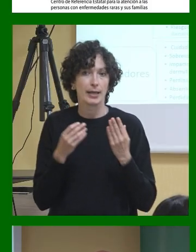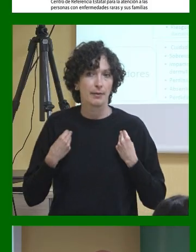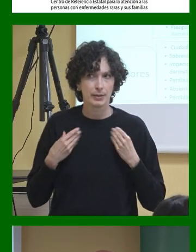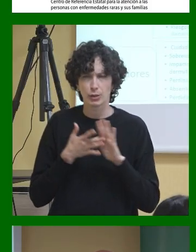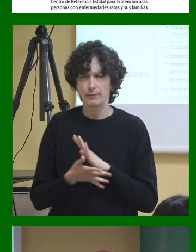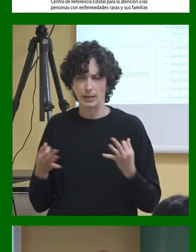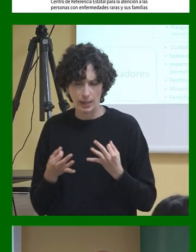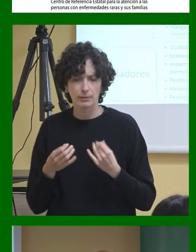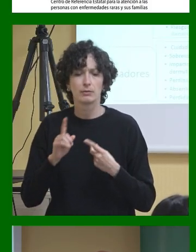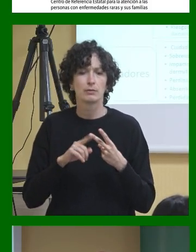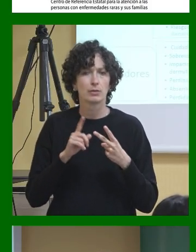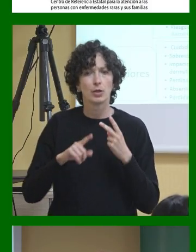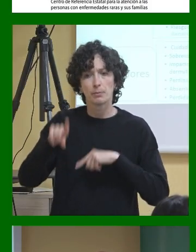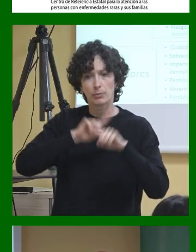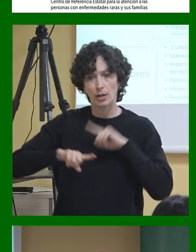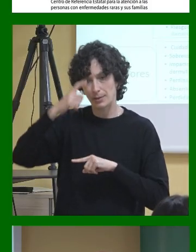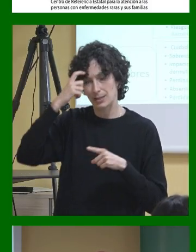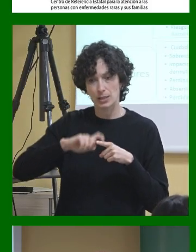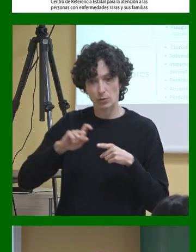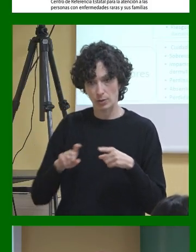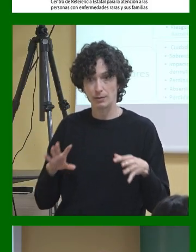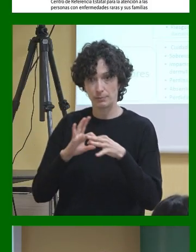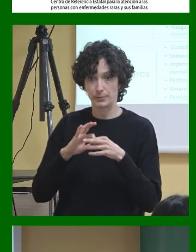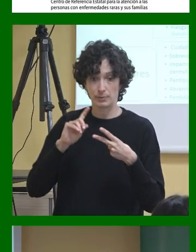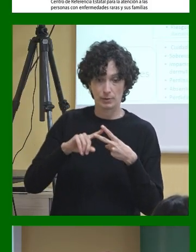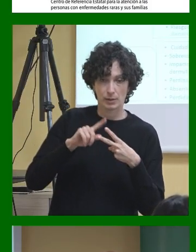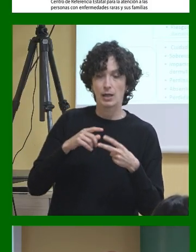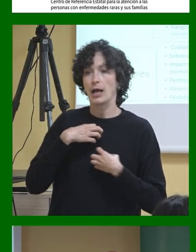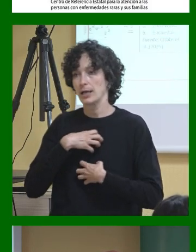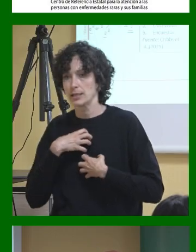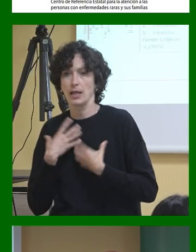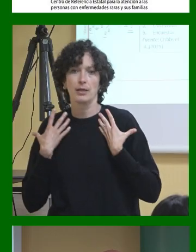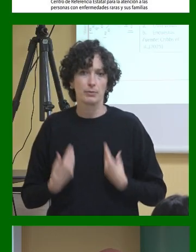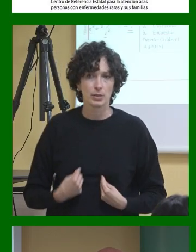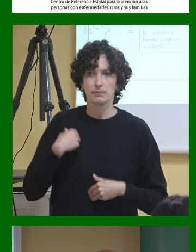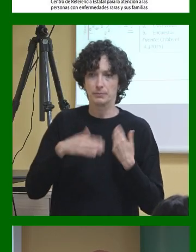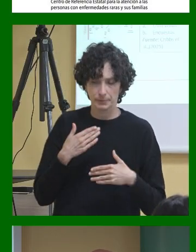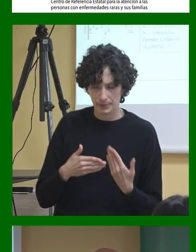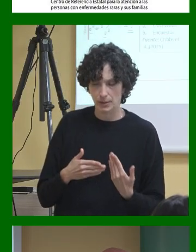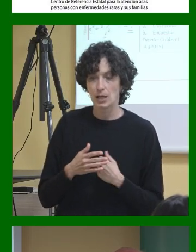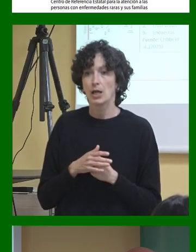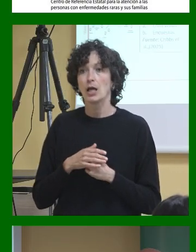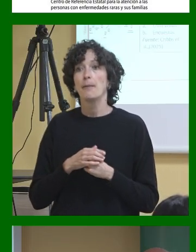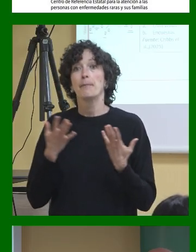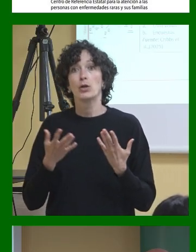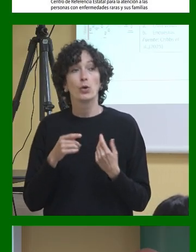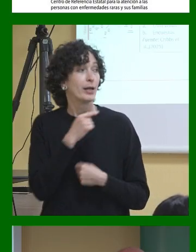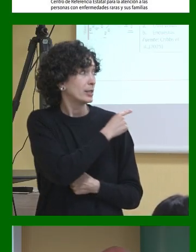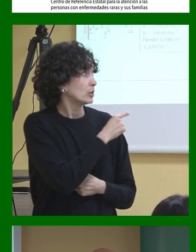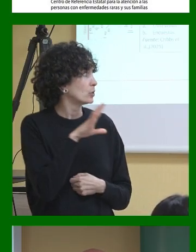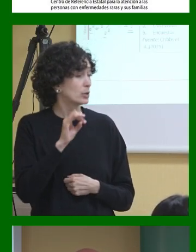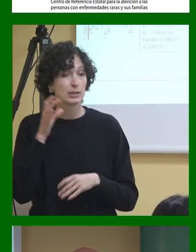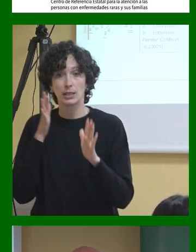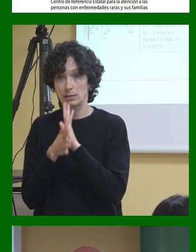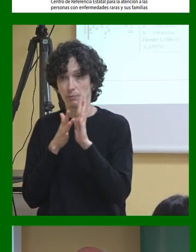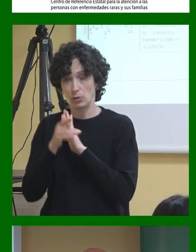problemas psicológicos que van asociados a la calidad de vida, la ansiedad, la depresión, no voy a incidir en esto. Pero sí voy a incidir en esta diapositiva porque me parece